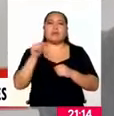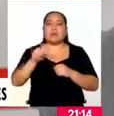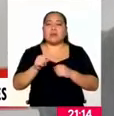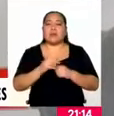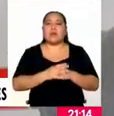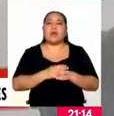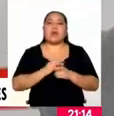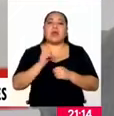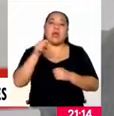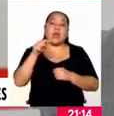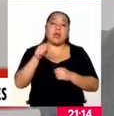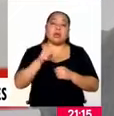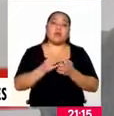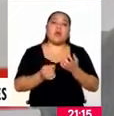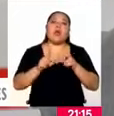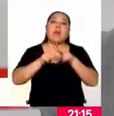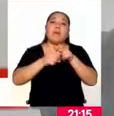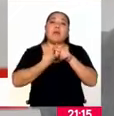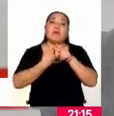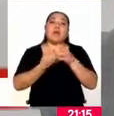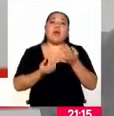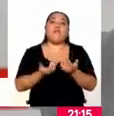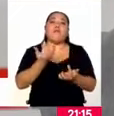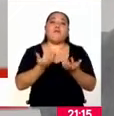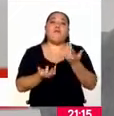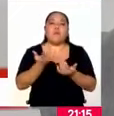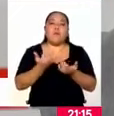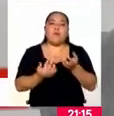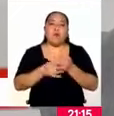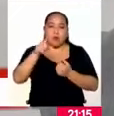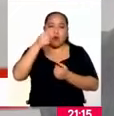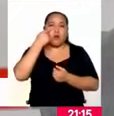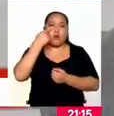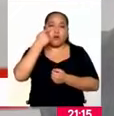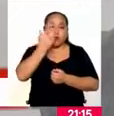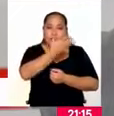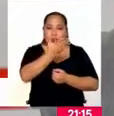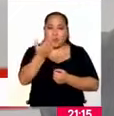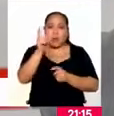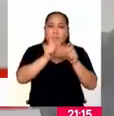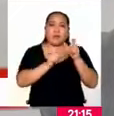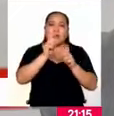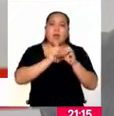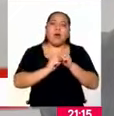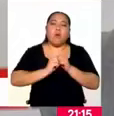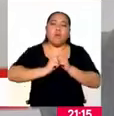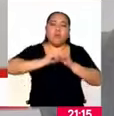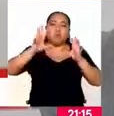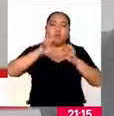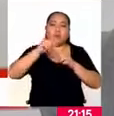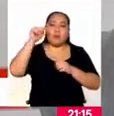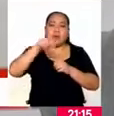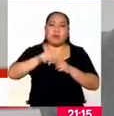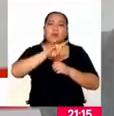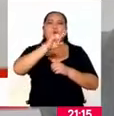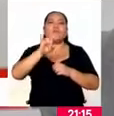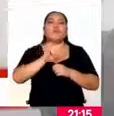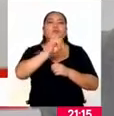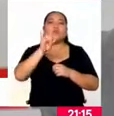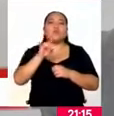han causado el fuego. Como es de conocimiento público, estos pirotécnicos son